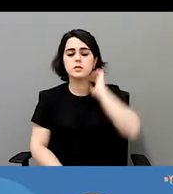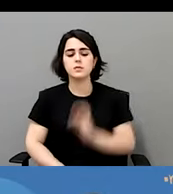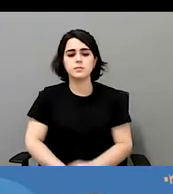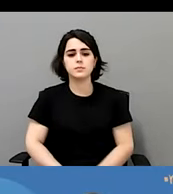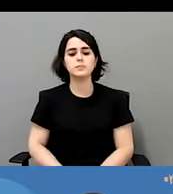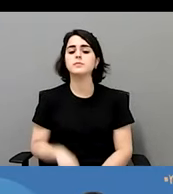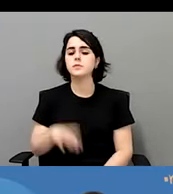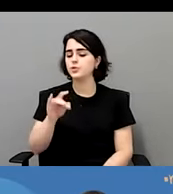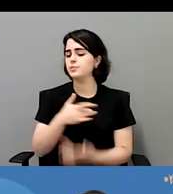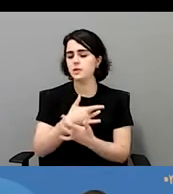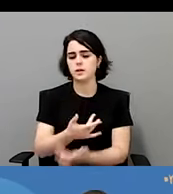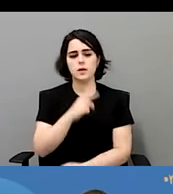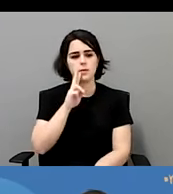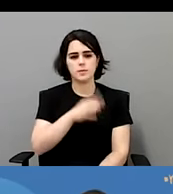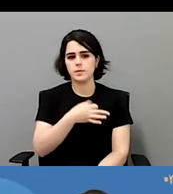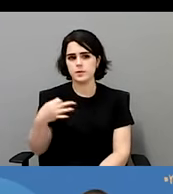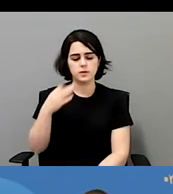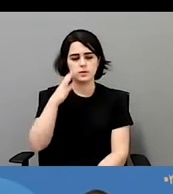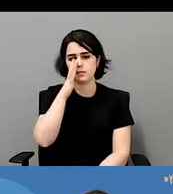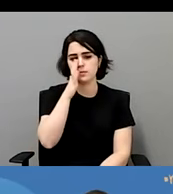Sí, María, se ve perfecto.